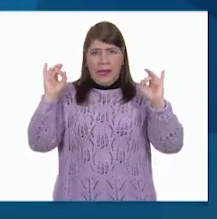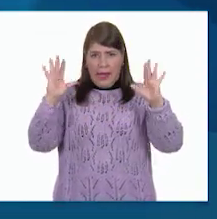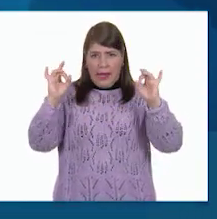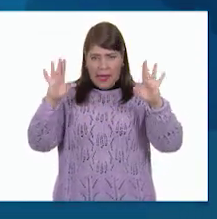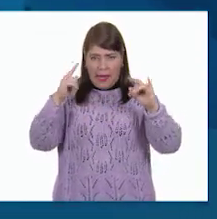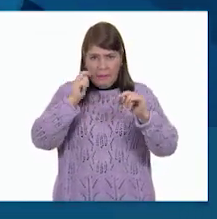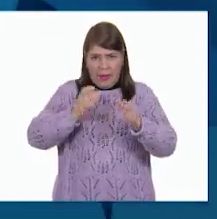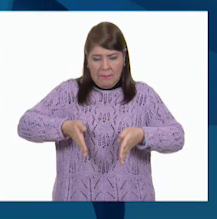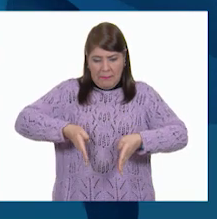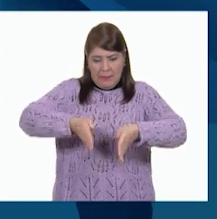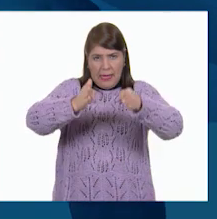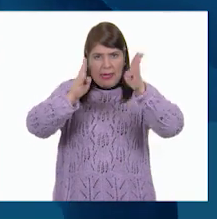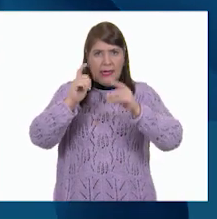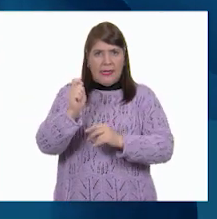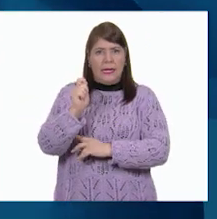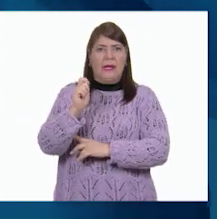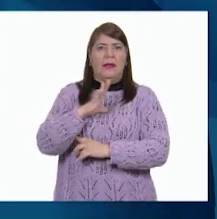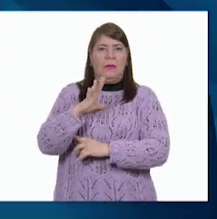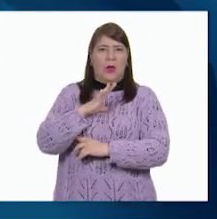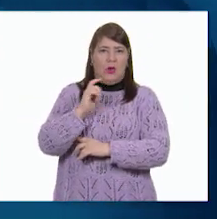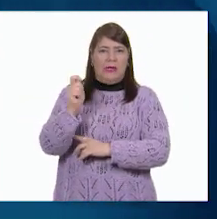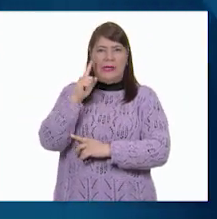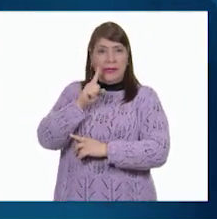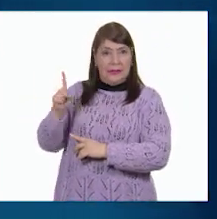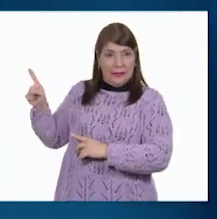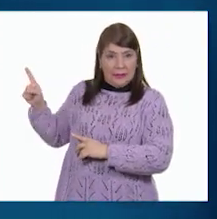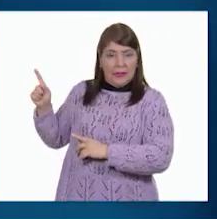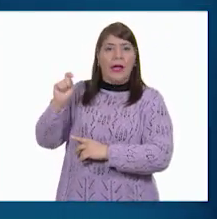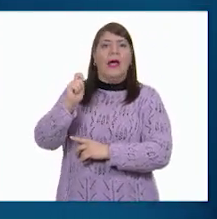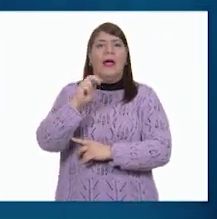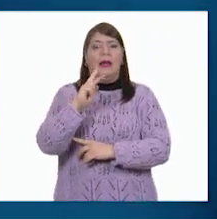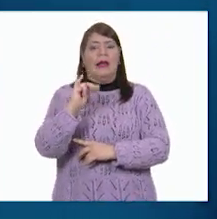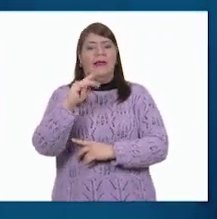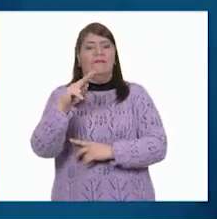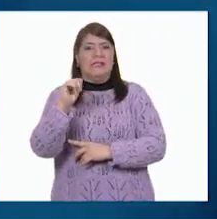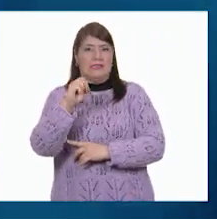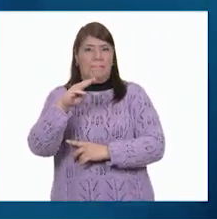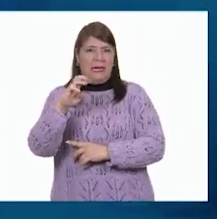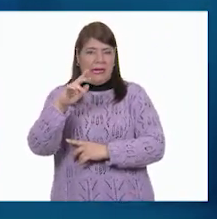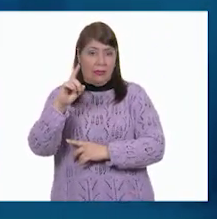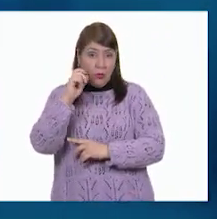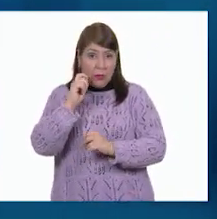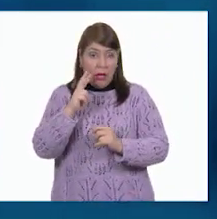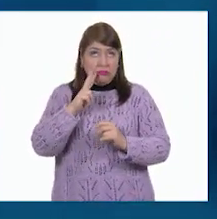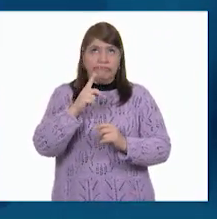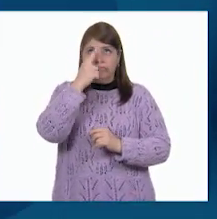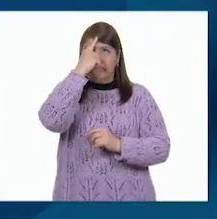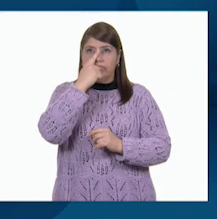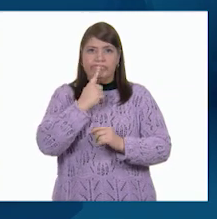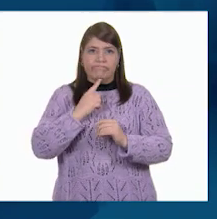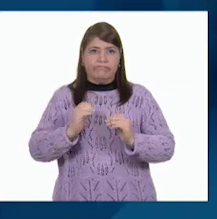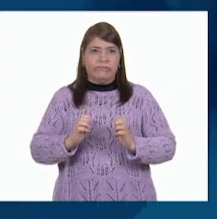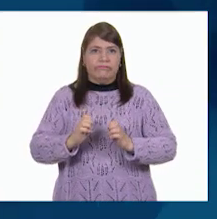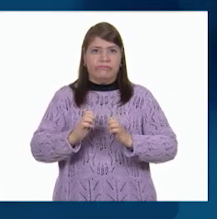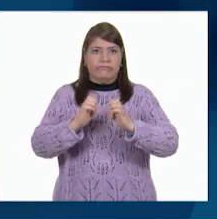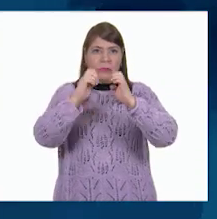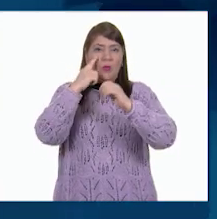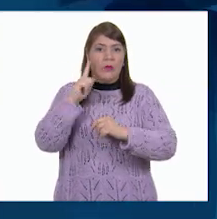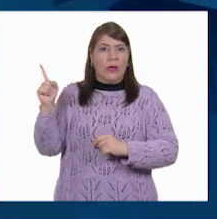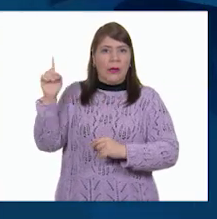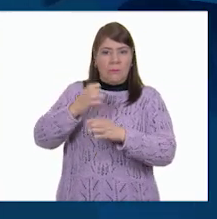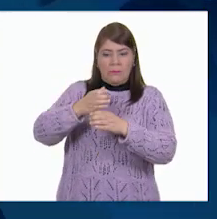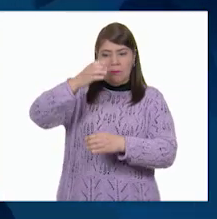Reforma. Proyecto del arquitecto Antonio Rivas Mercado, el monumento se destaca por la imponente columna de 40 metros de